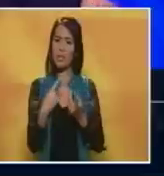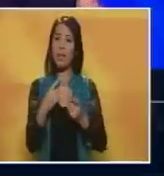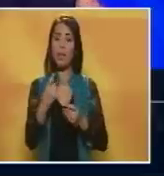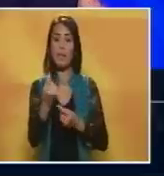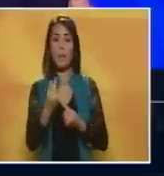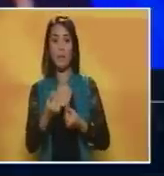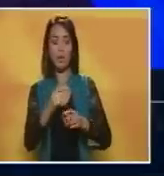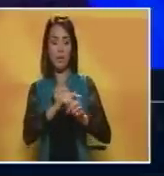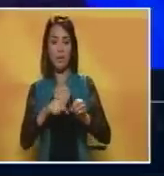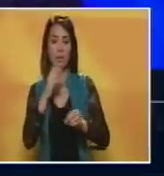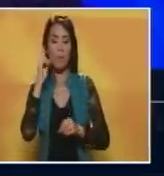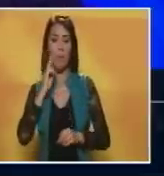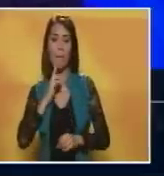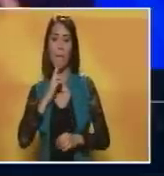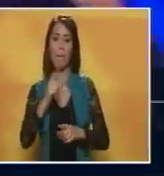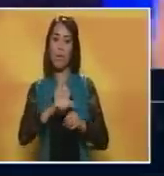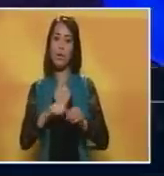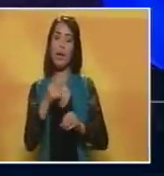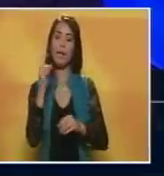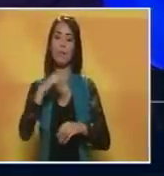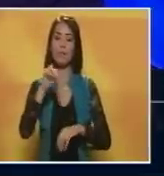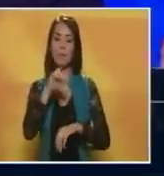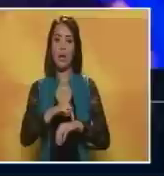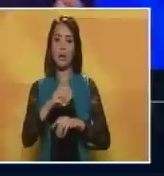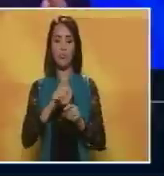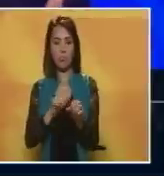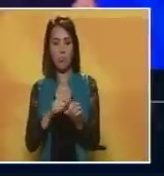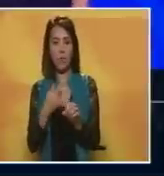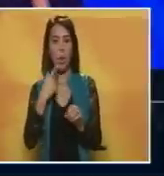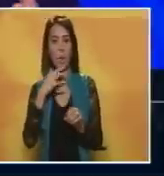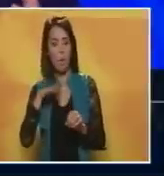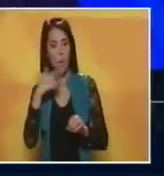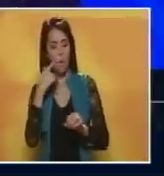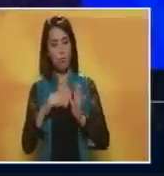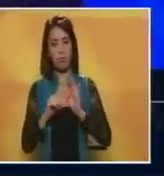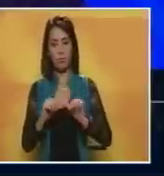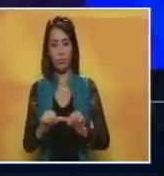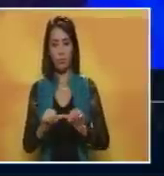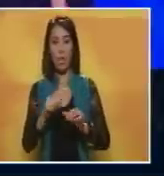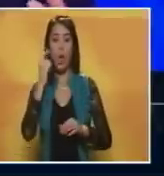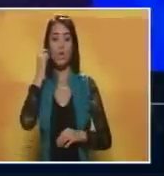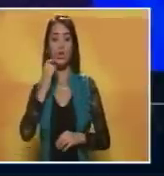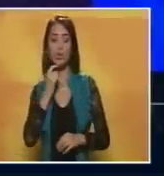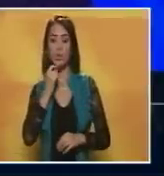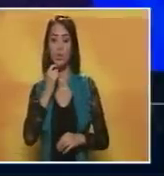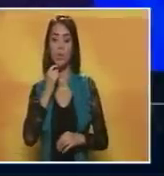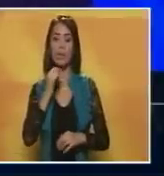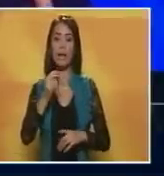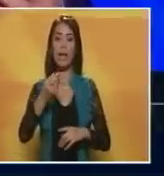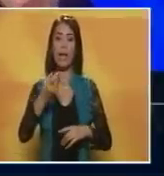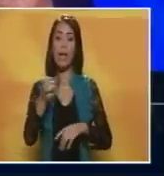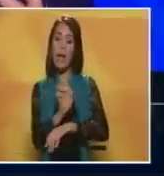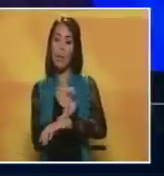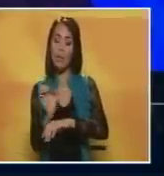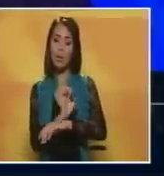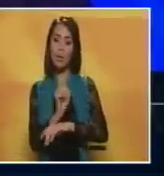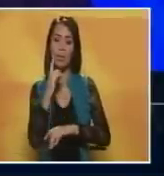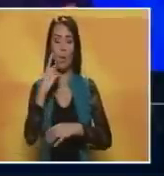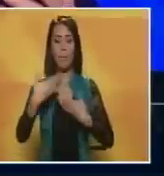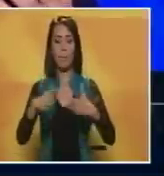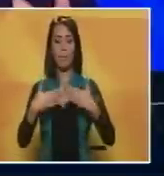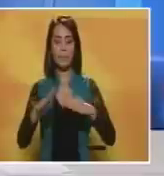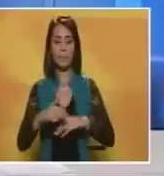bolívar como moneda nacional sostuvo que la moneda podrá mantenerse como ocurrió con el sucre en ecuador y el balboa en